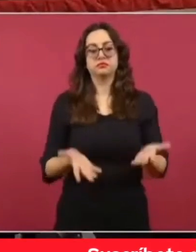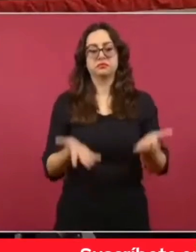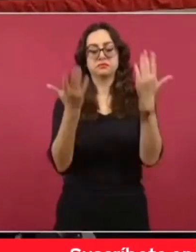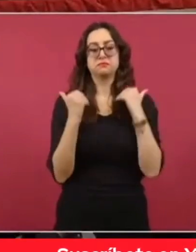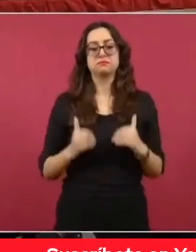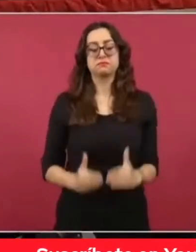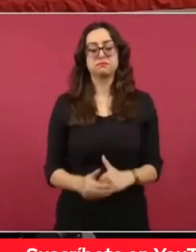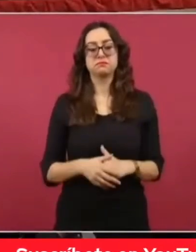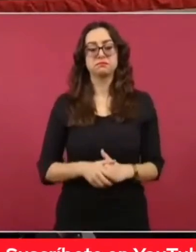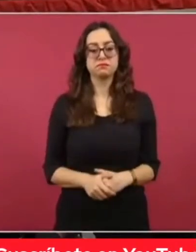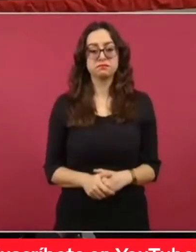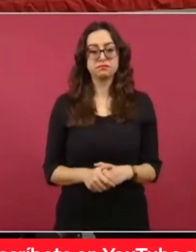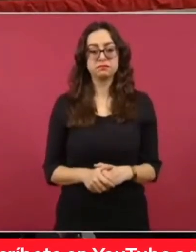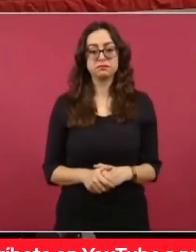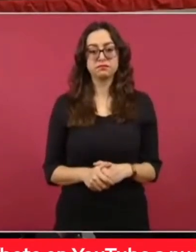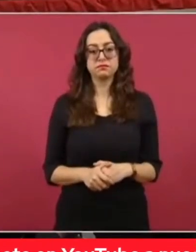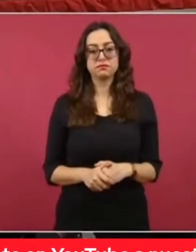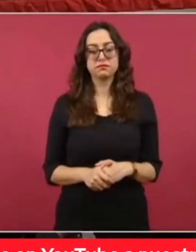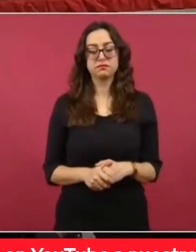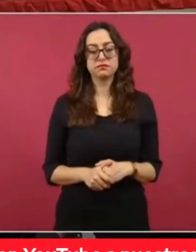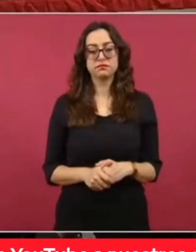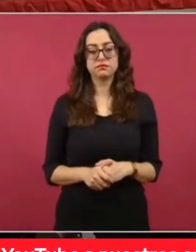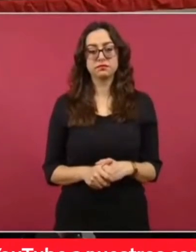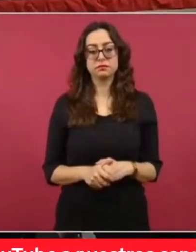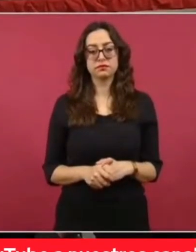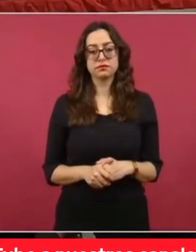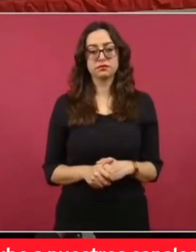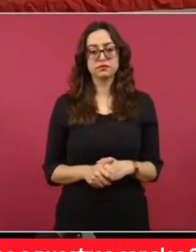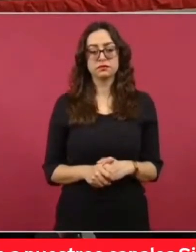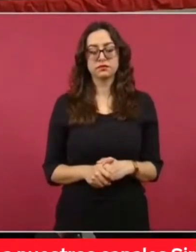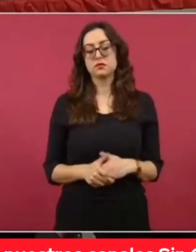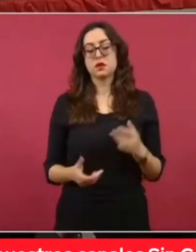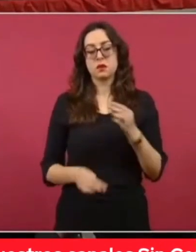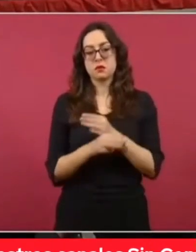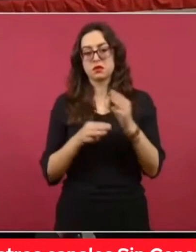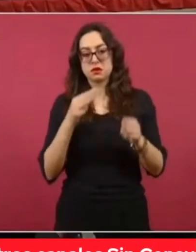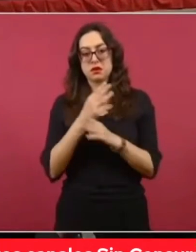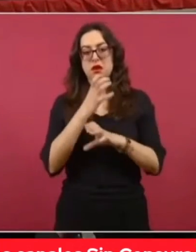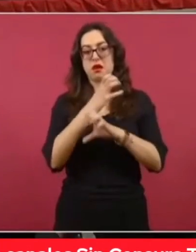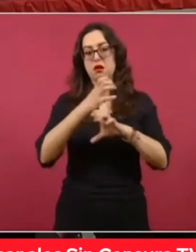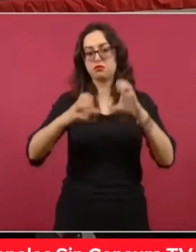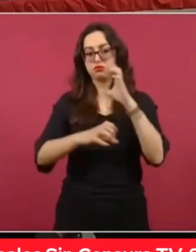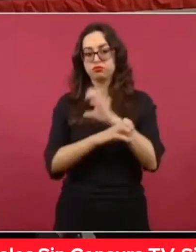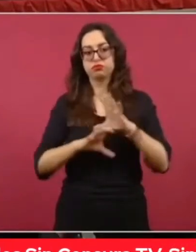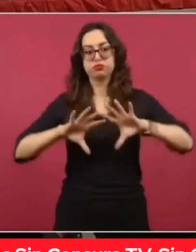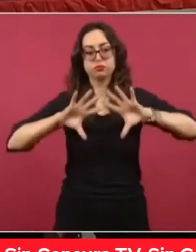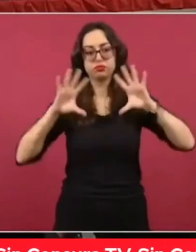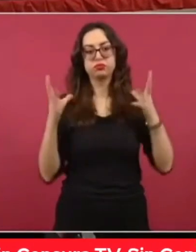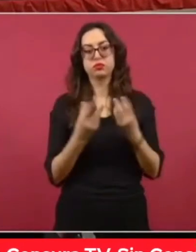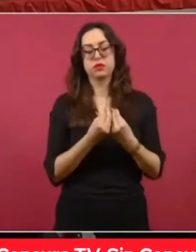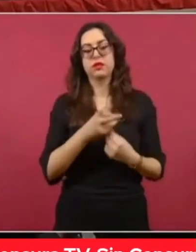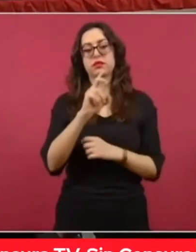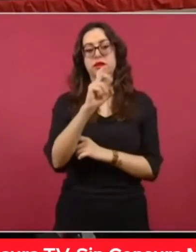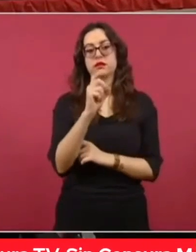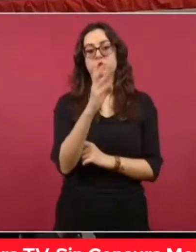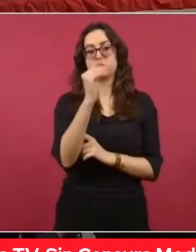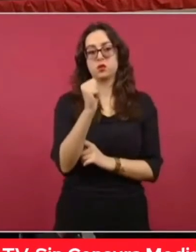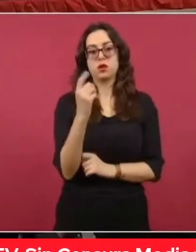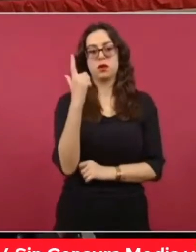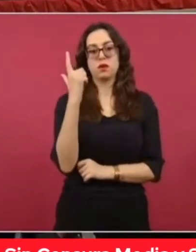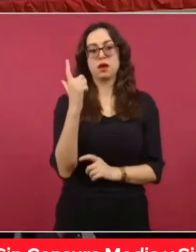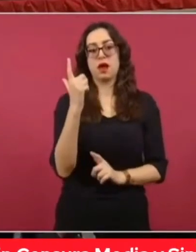el todo lo que se llevó a cabo la en material asegurado detenidos treinta y nueve armas